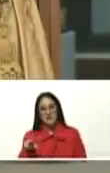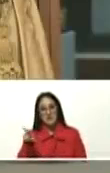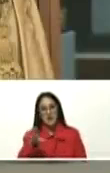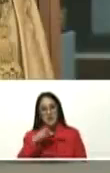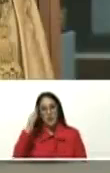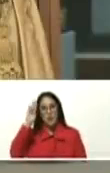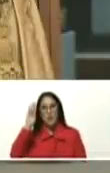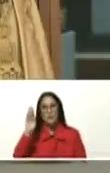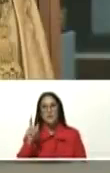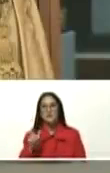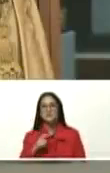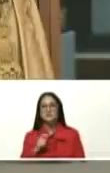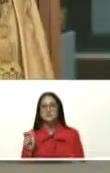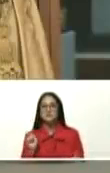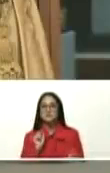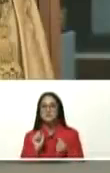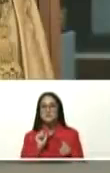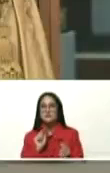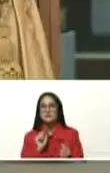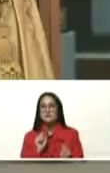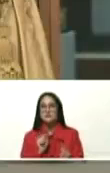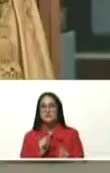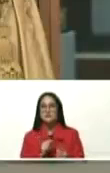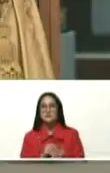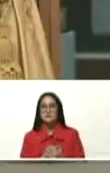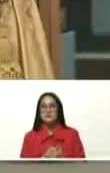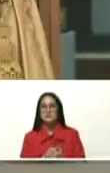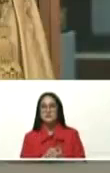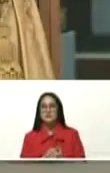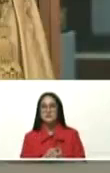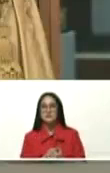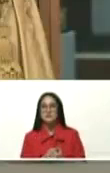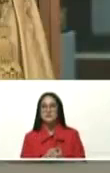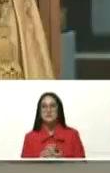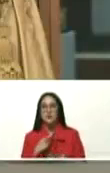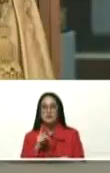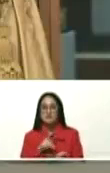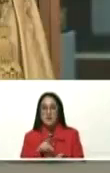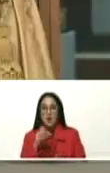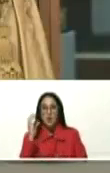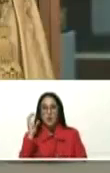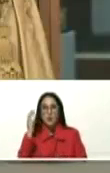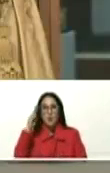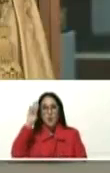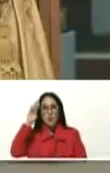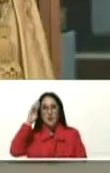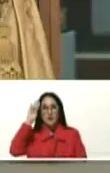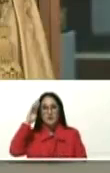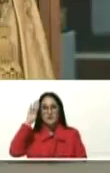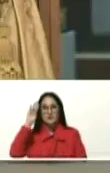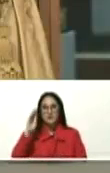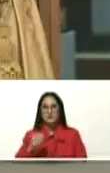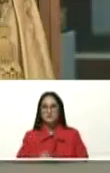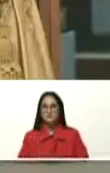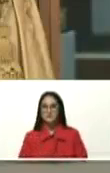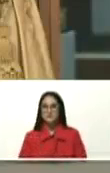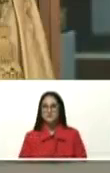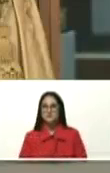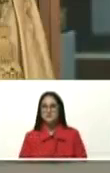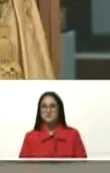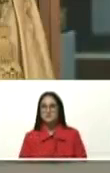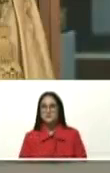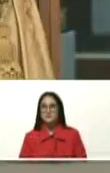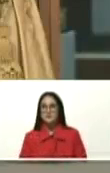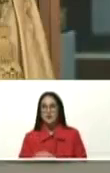Yo le dije que no podía sin venir a Cuba. porque nosotros,